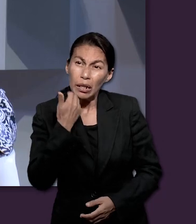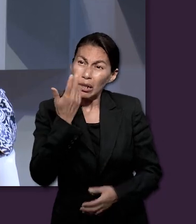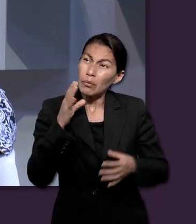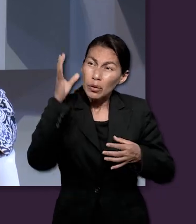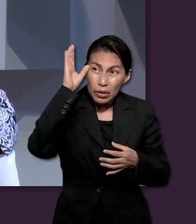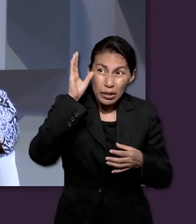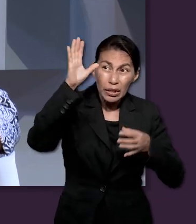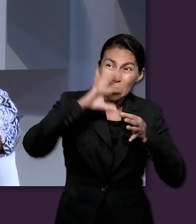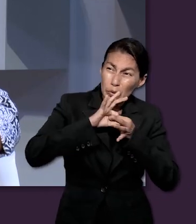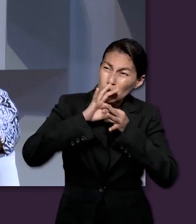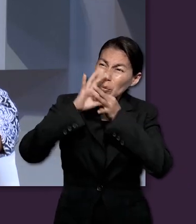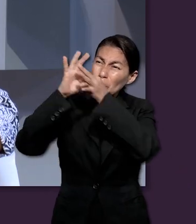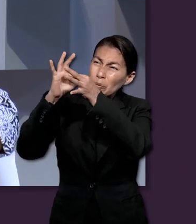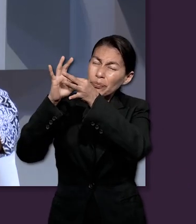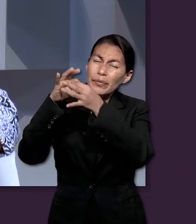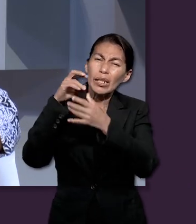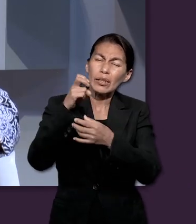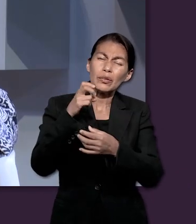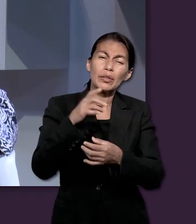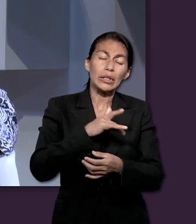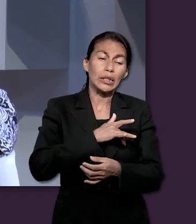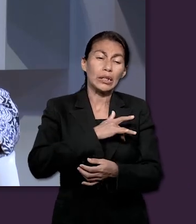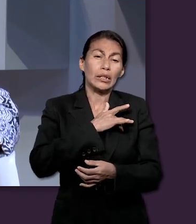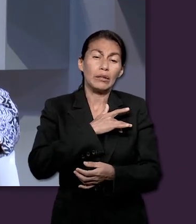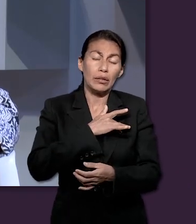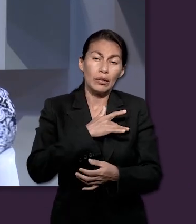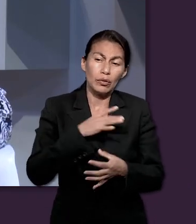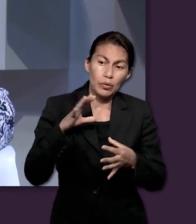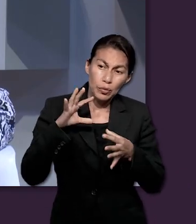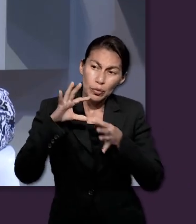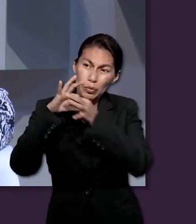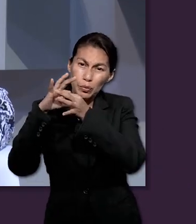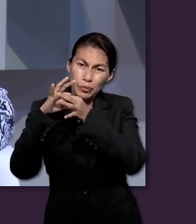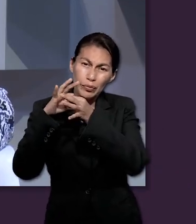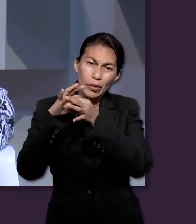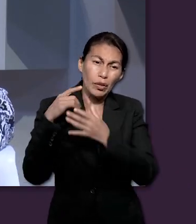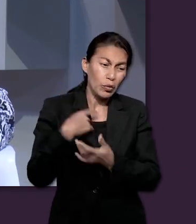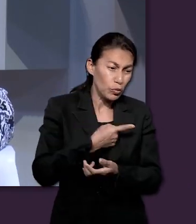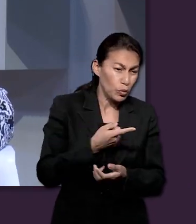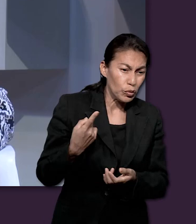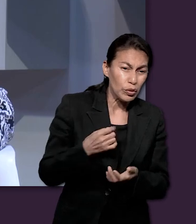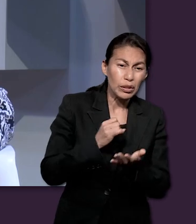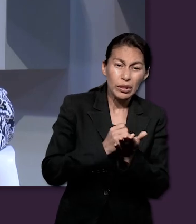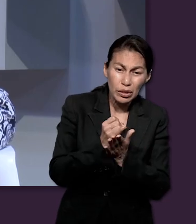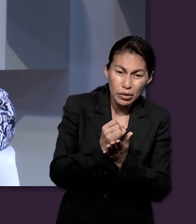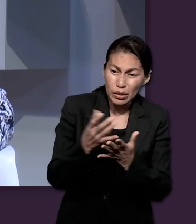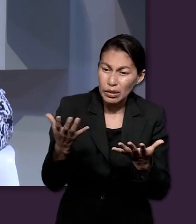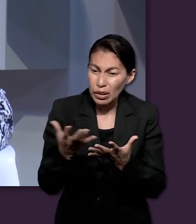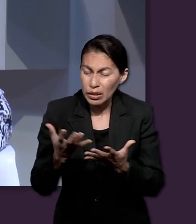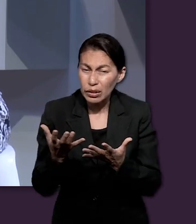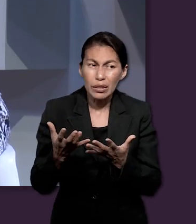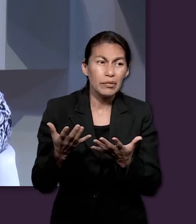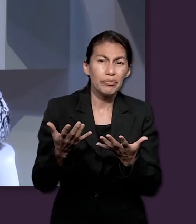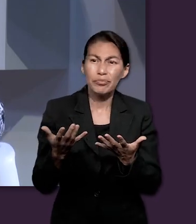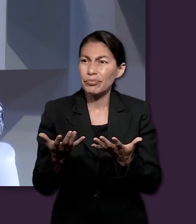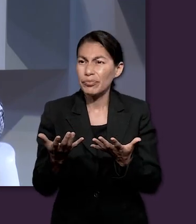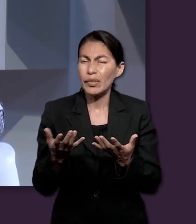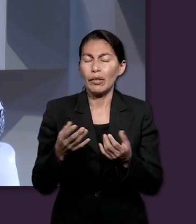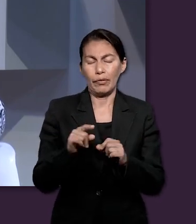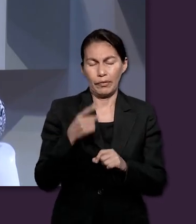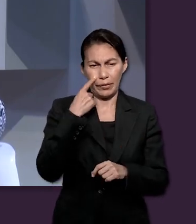sentimientos. Porque muchas veces tomamos los sentimientos como un factor importante al momento de tomar nuestras decisiones. En